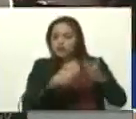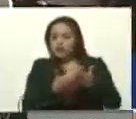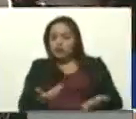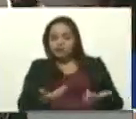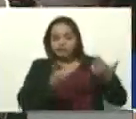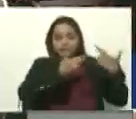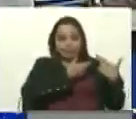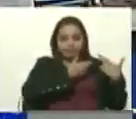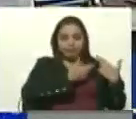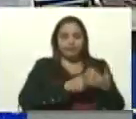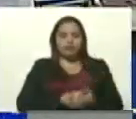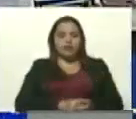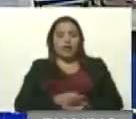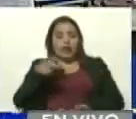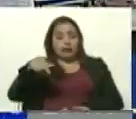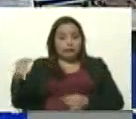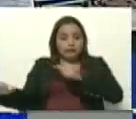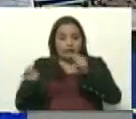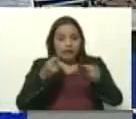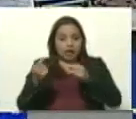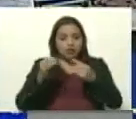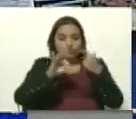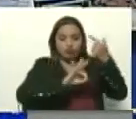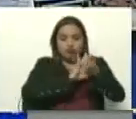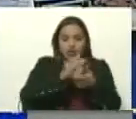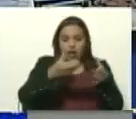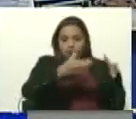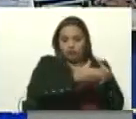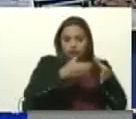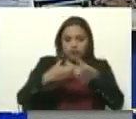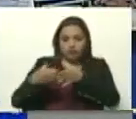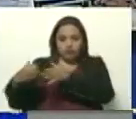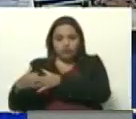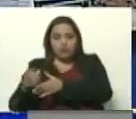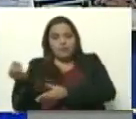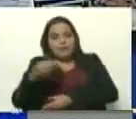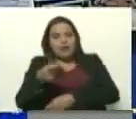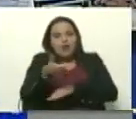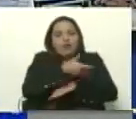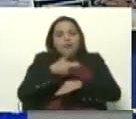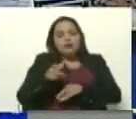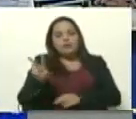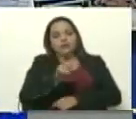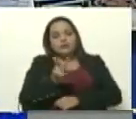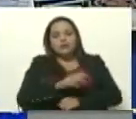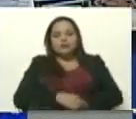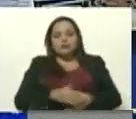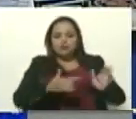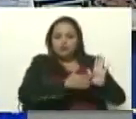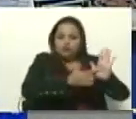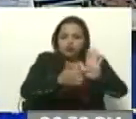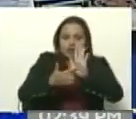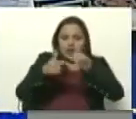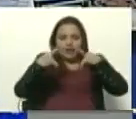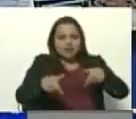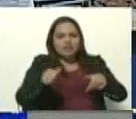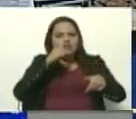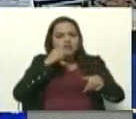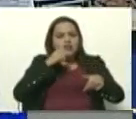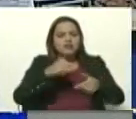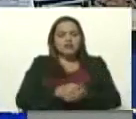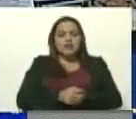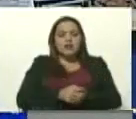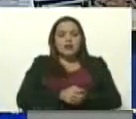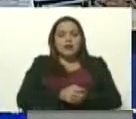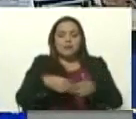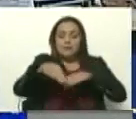representaciones de este diálogo tripartito, muy importante. Y el Estado venezolano, representado aquí en cabeza del Ministerio del